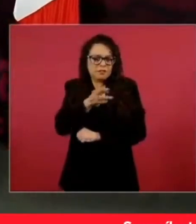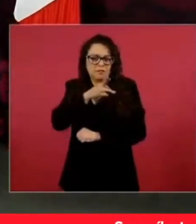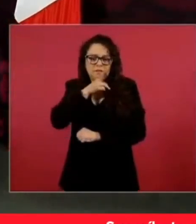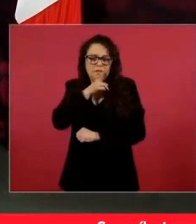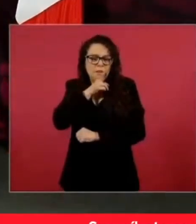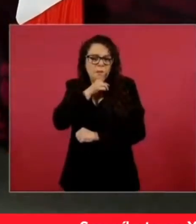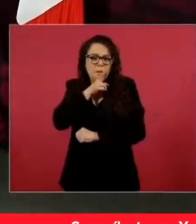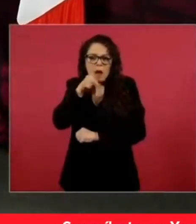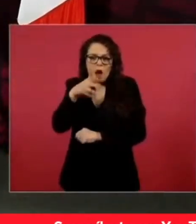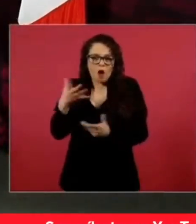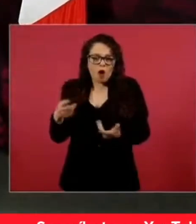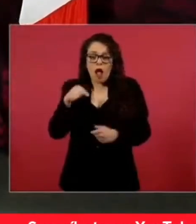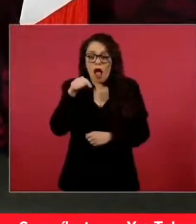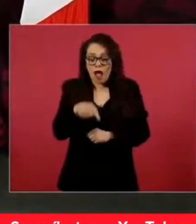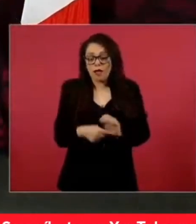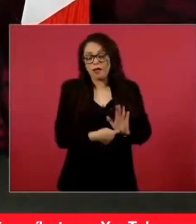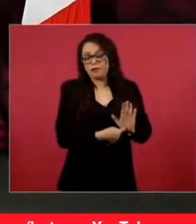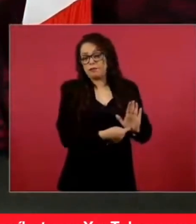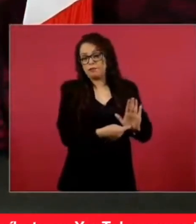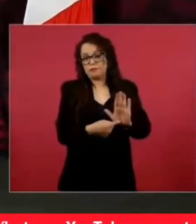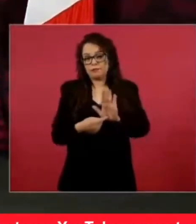Que se siga